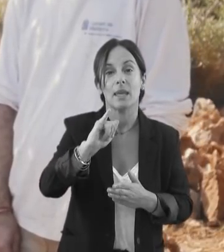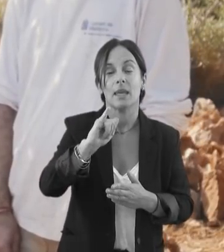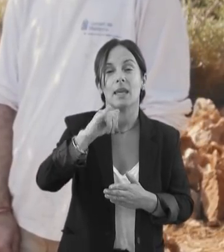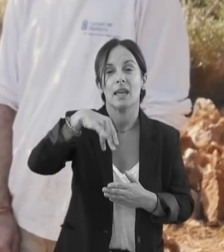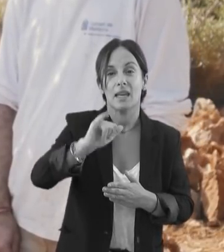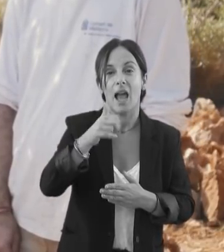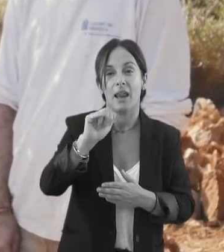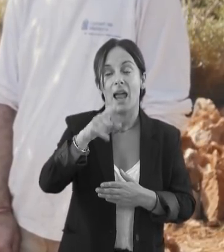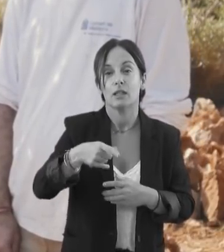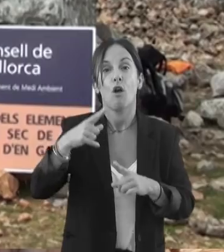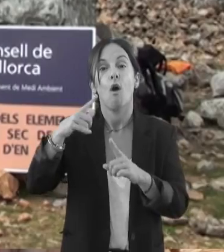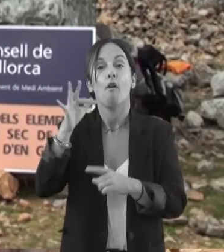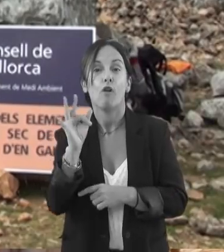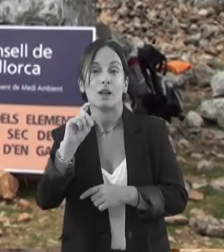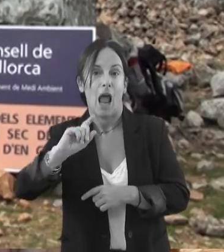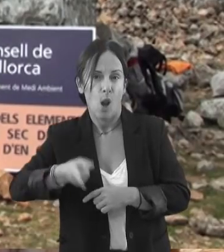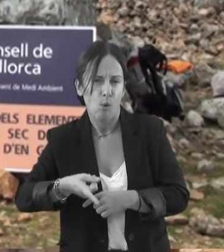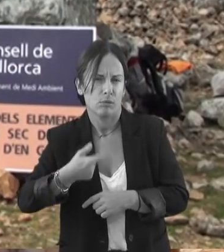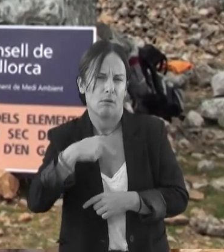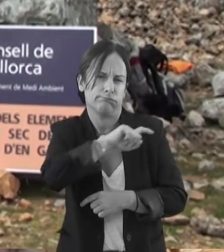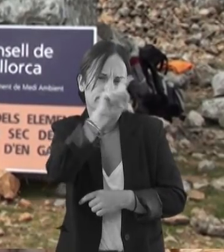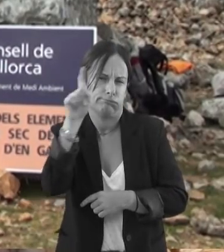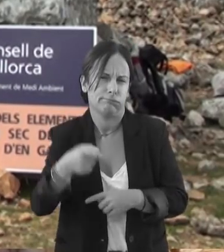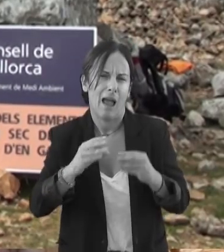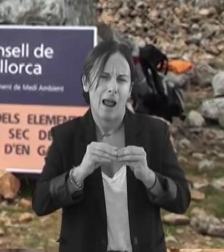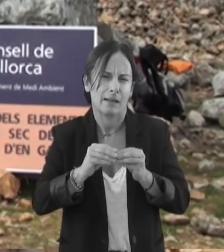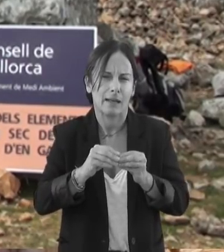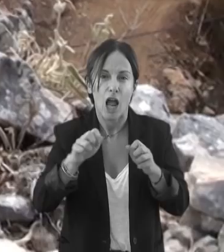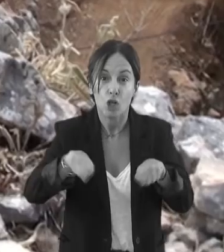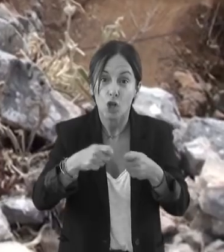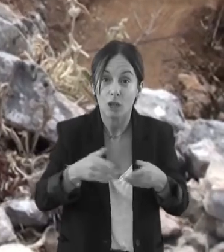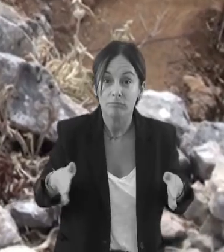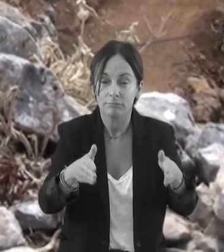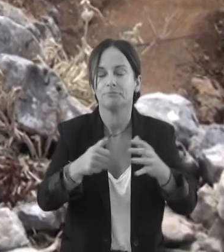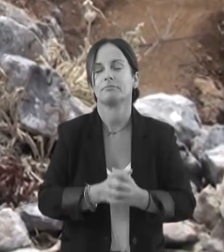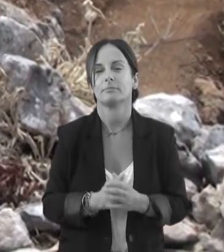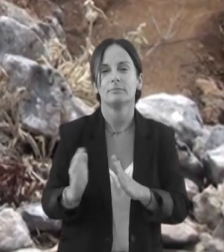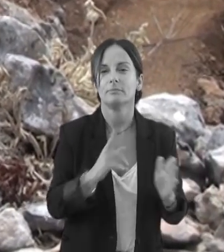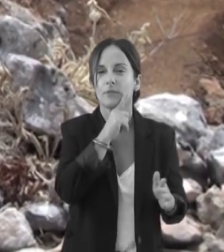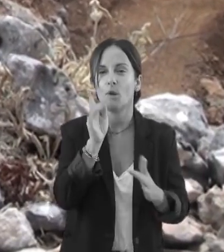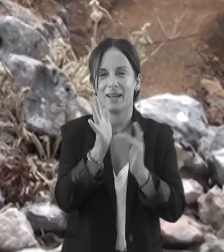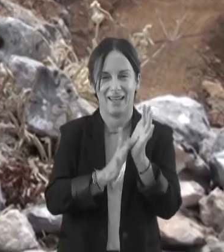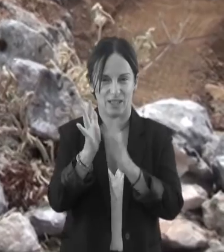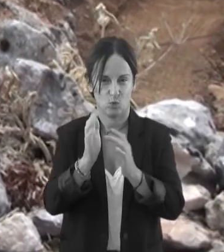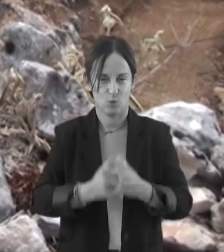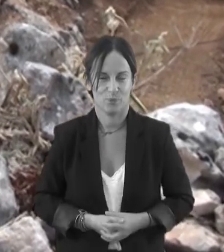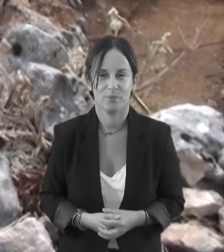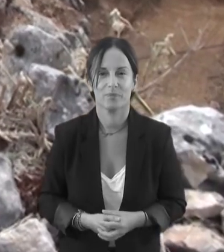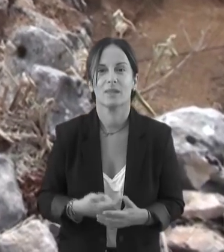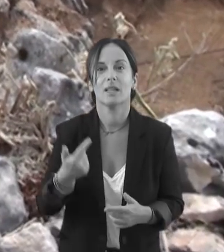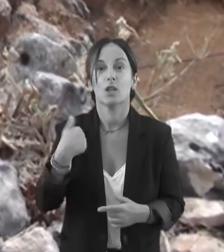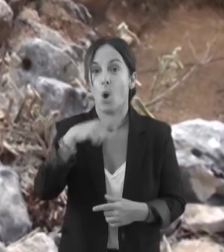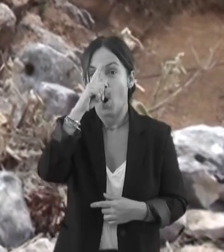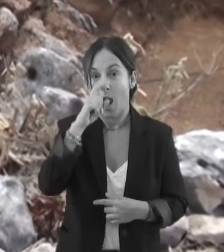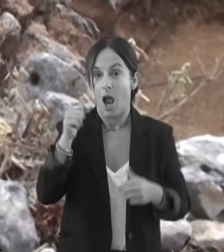Escorreu, en Esporlas, en las vueltas de Galileu estuve al principio en la casa de Neu, en Galileu, y